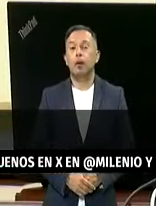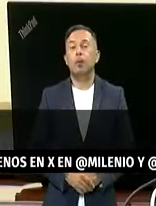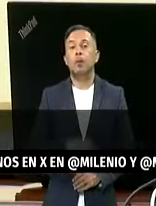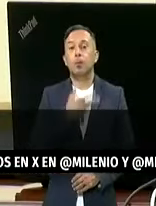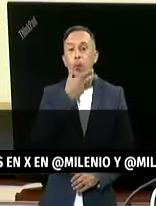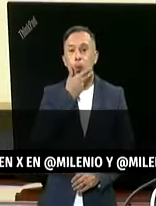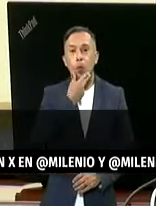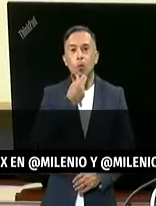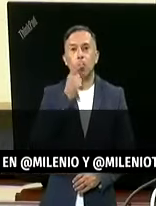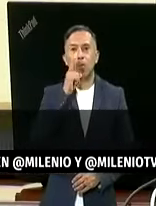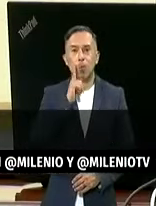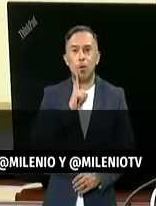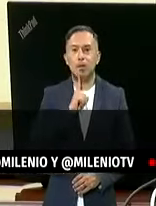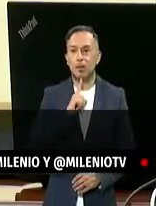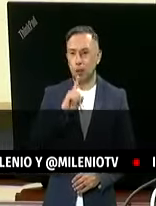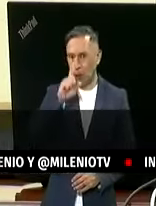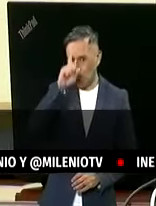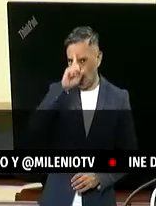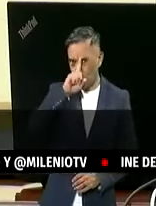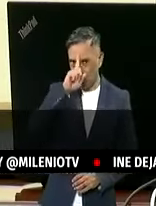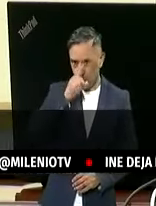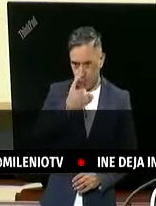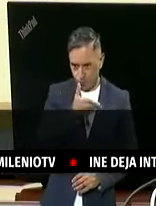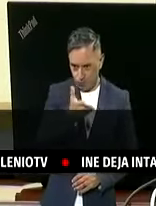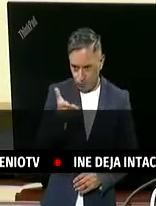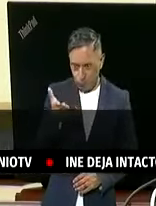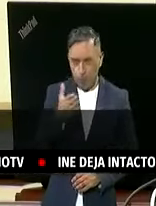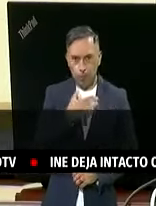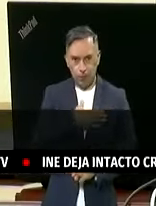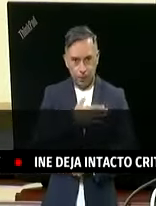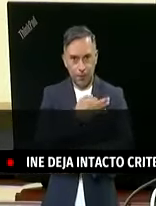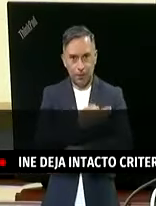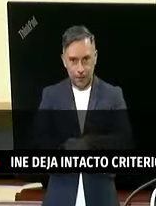General. ¿Quién tiene la última palabra?